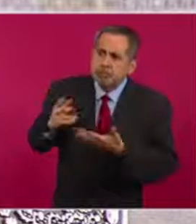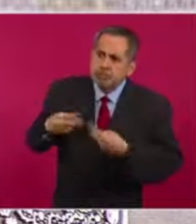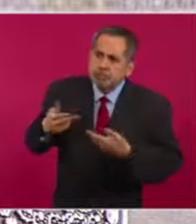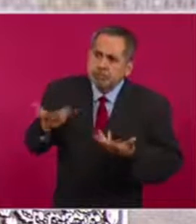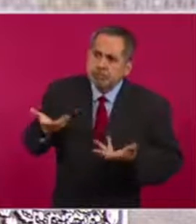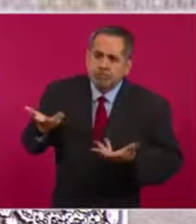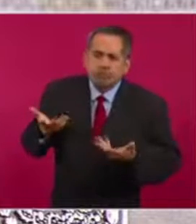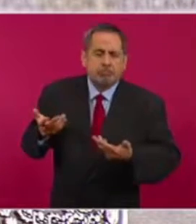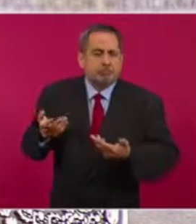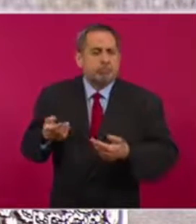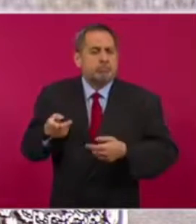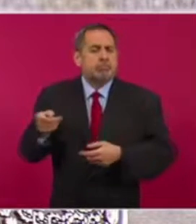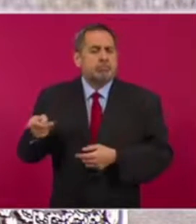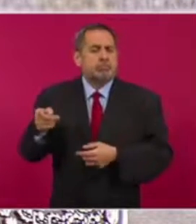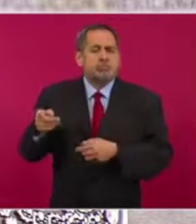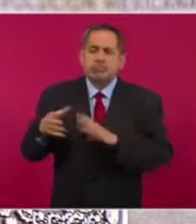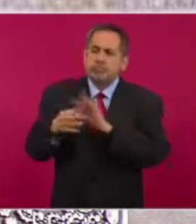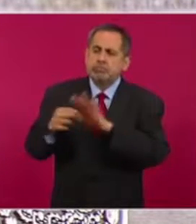están haciendo